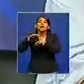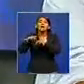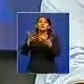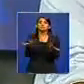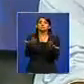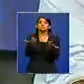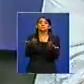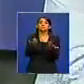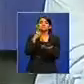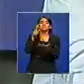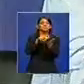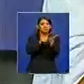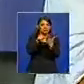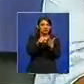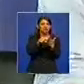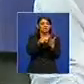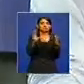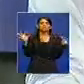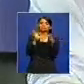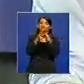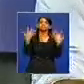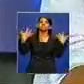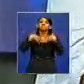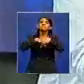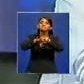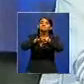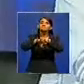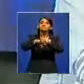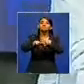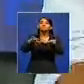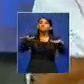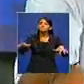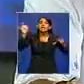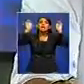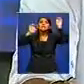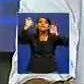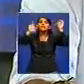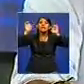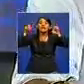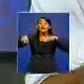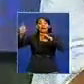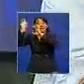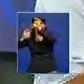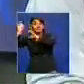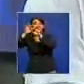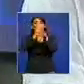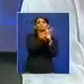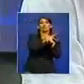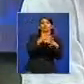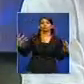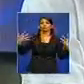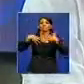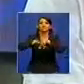la ejercen los ministerios coordinadores, articular, si cabe el término, sectores estratégicos con sectores productivos. Le pongo un ejemplo muy